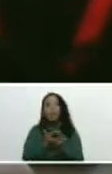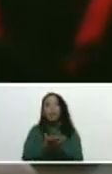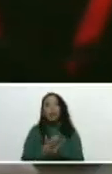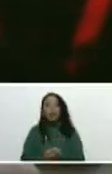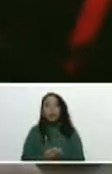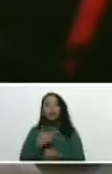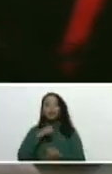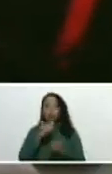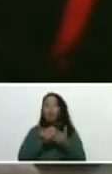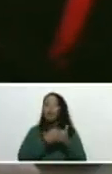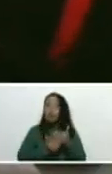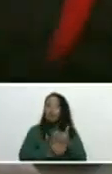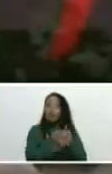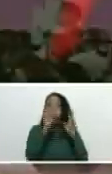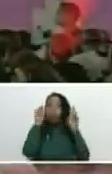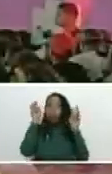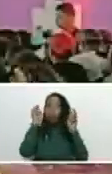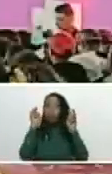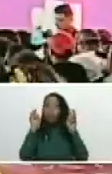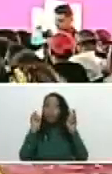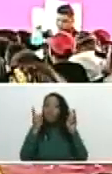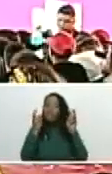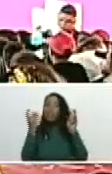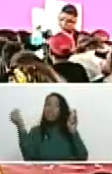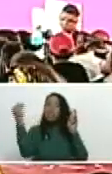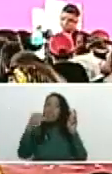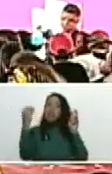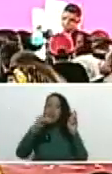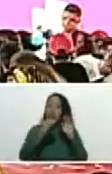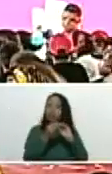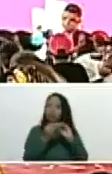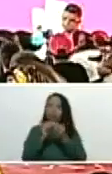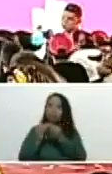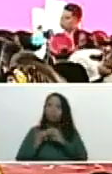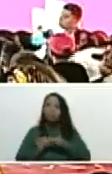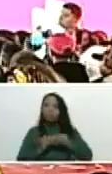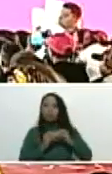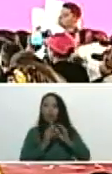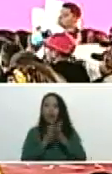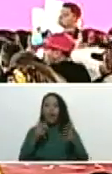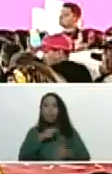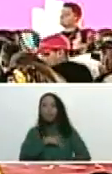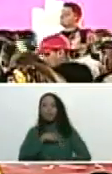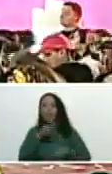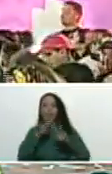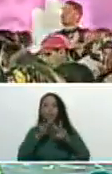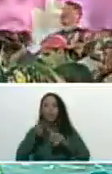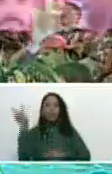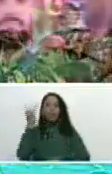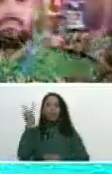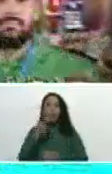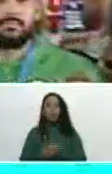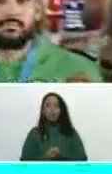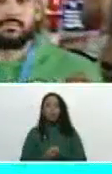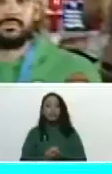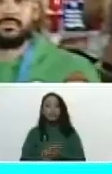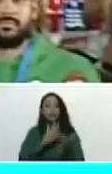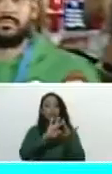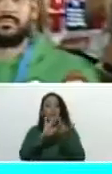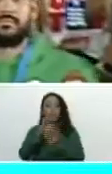hemos avanzado, falta mucho por hacer. La gran misión Vivienda Venezuela y su